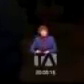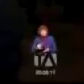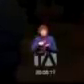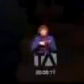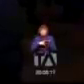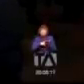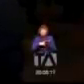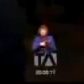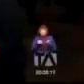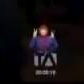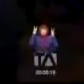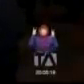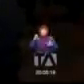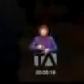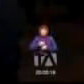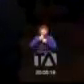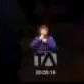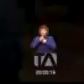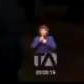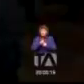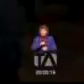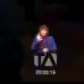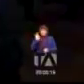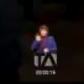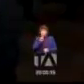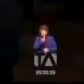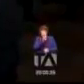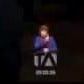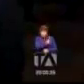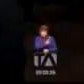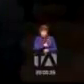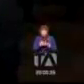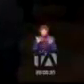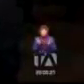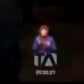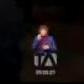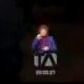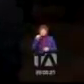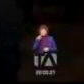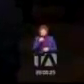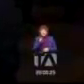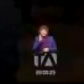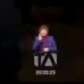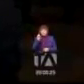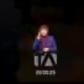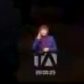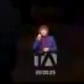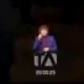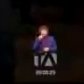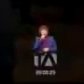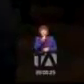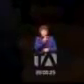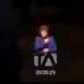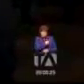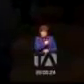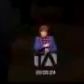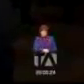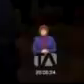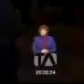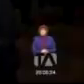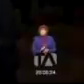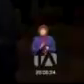la seguridad en las instalaciones del ECU 911 en San Borondón. Allí se encontraba la ministra del Interior, María Paula Romo, quien salió a dar